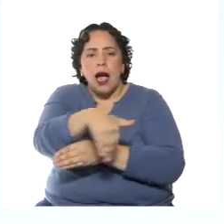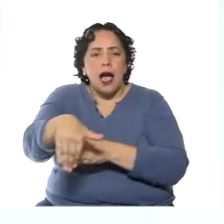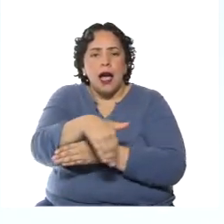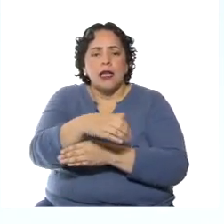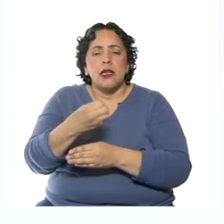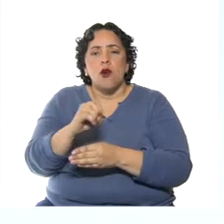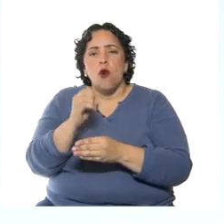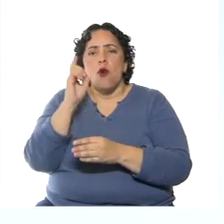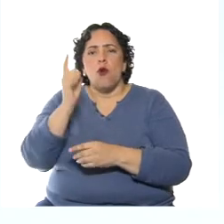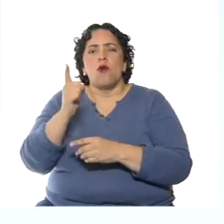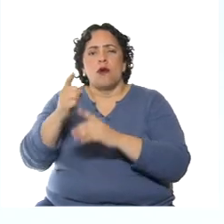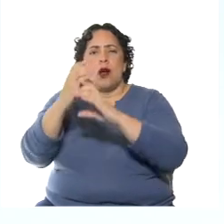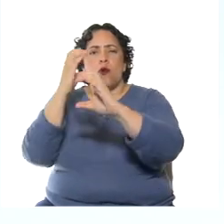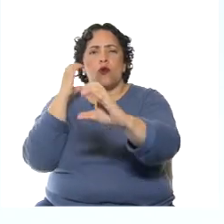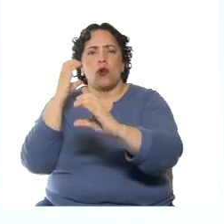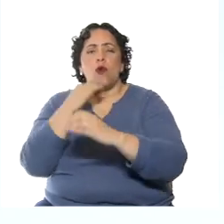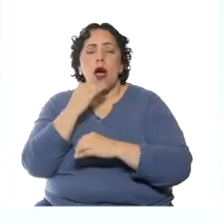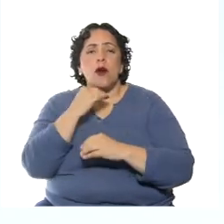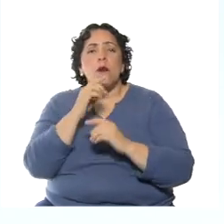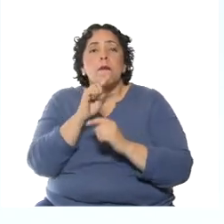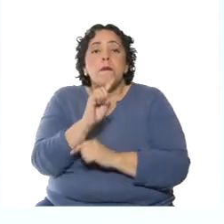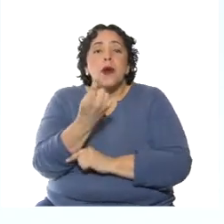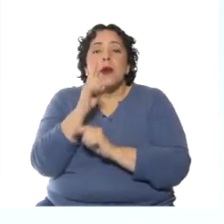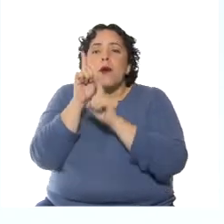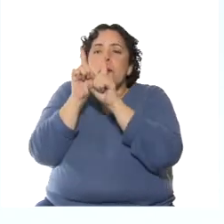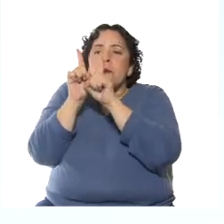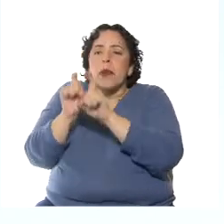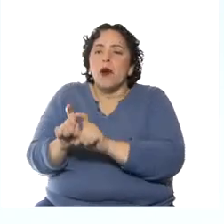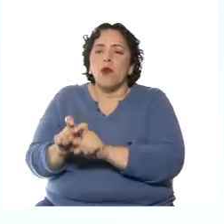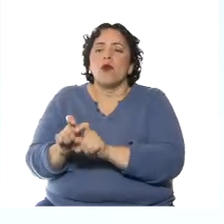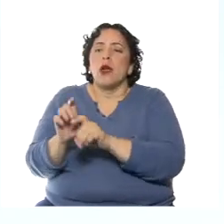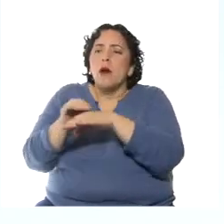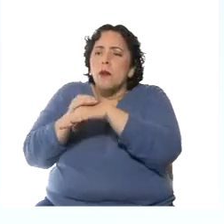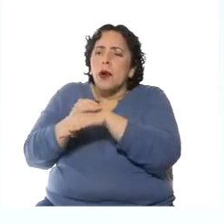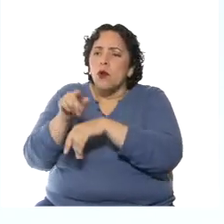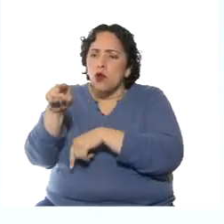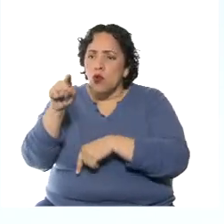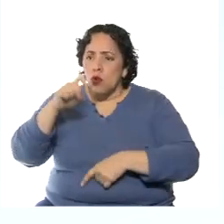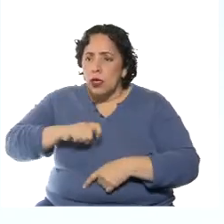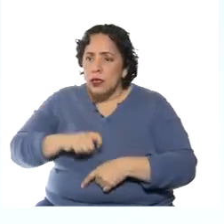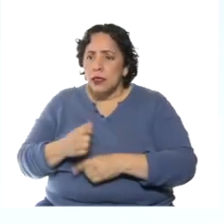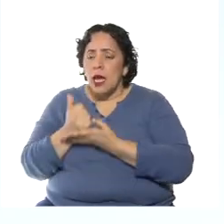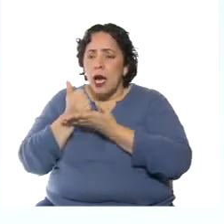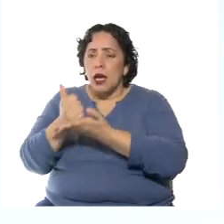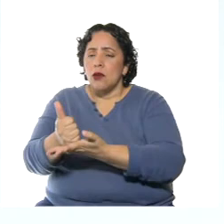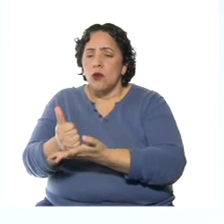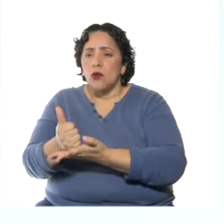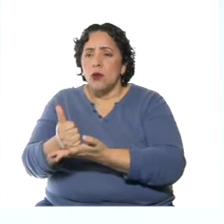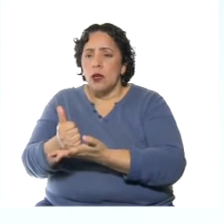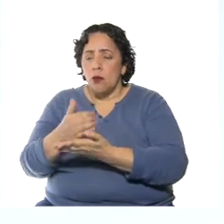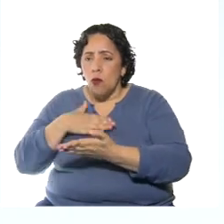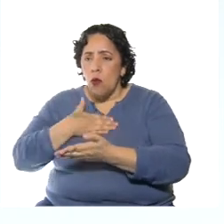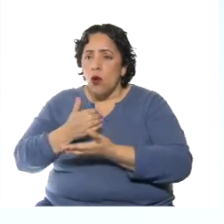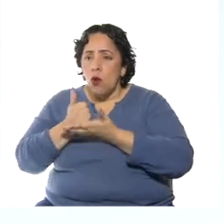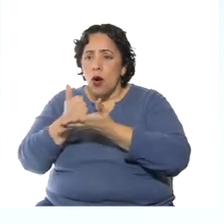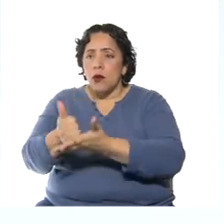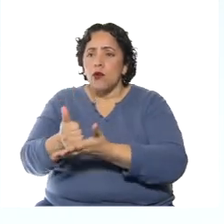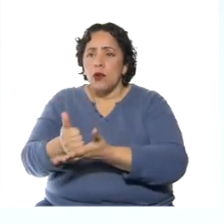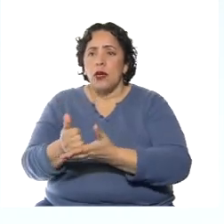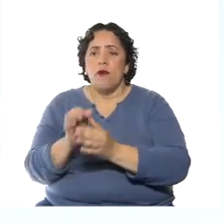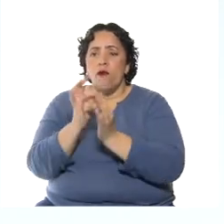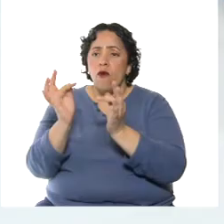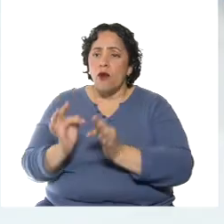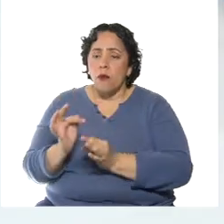para tomar un transporte público. Lo principal es preguntarle, disculpe, ¿usted necesita ayuda en particular? ¿Le puedo ayudar de alguna